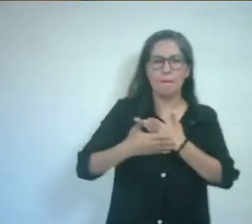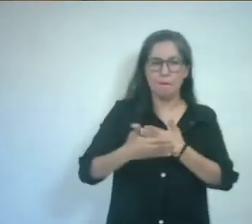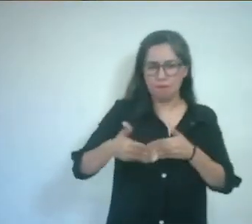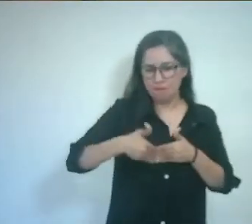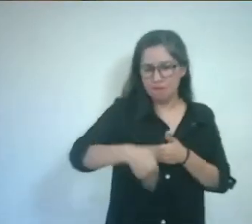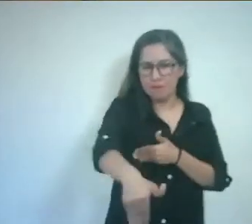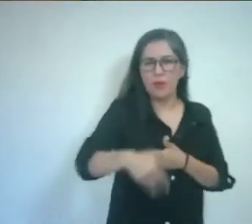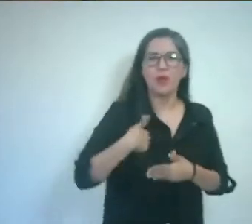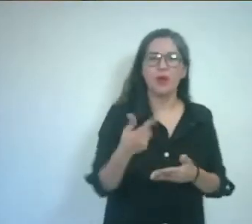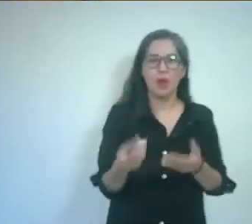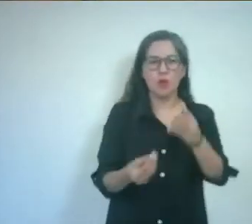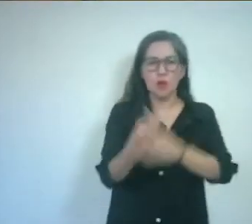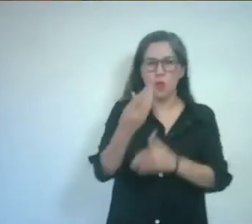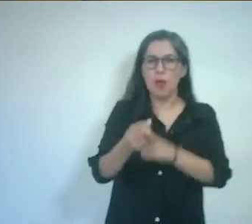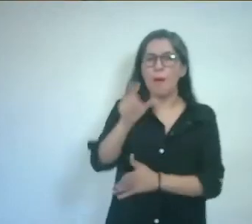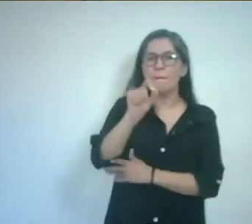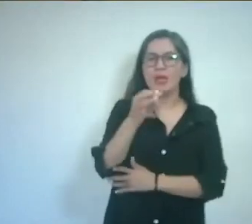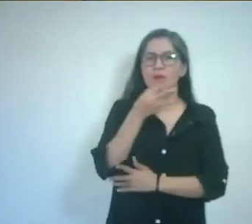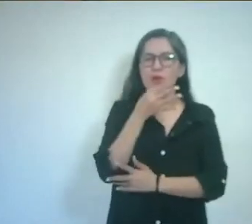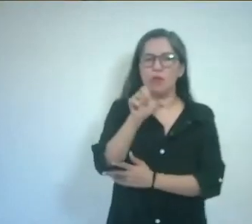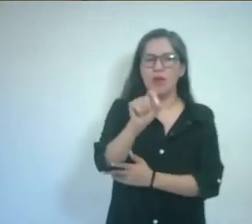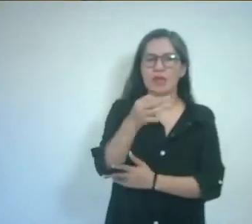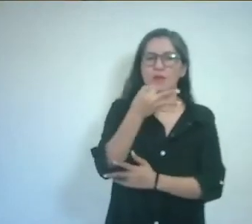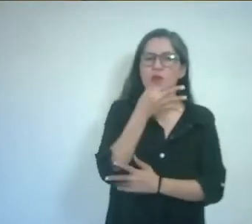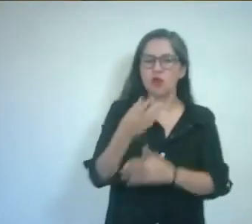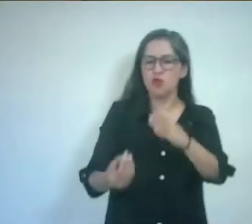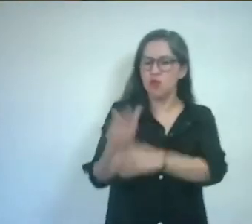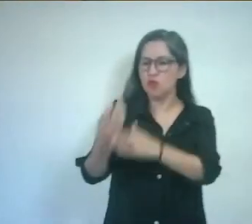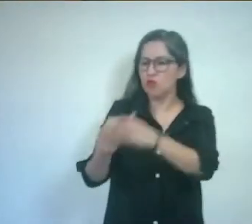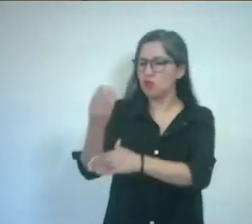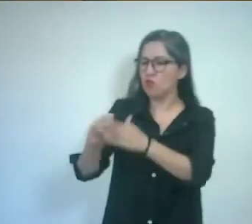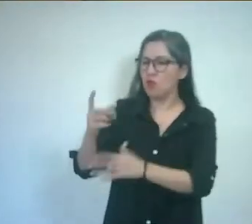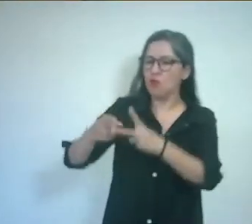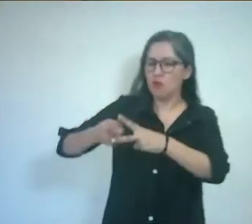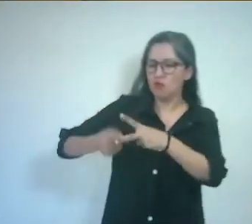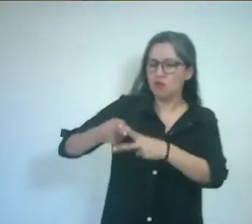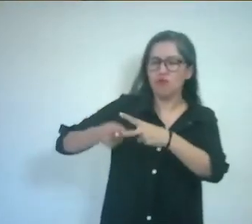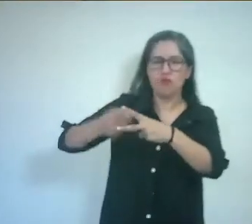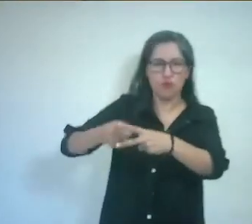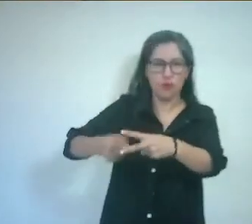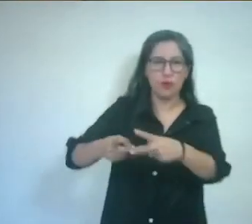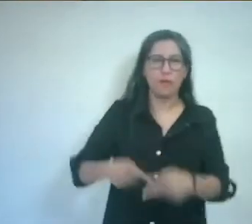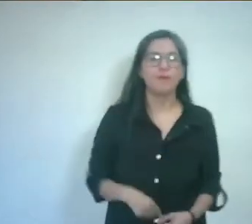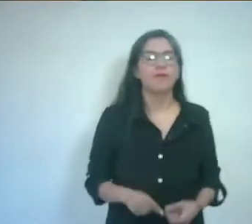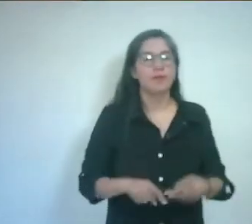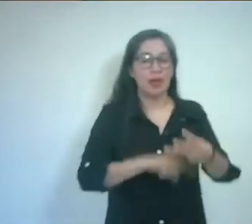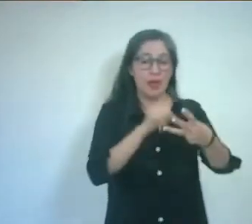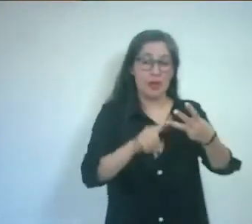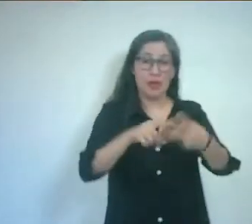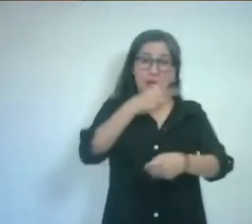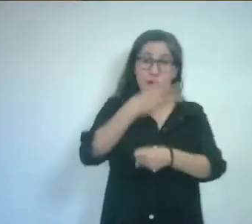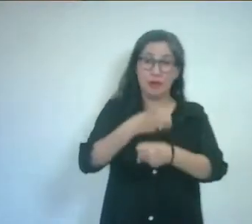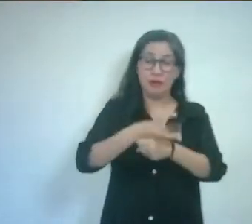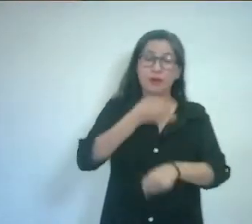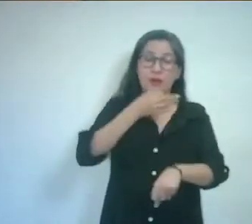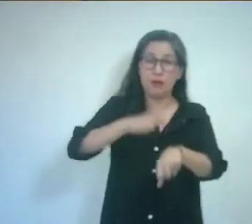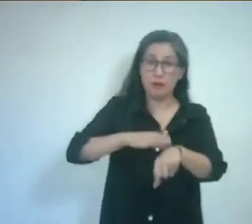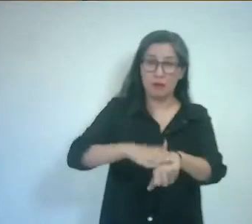con actualizaciones cada 20 minutos. El tercer llamado es a la sociedad en general, para